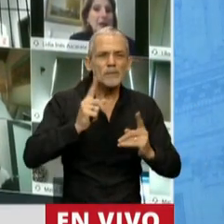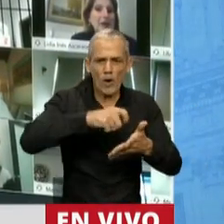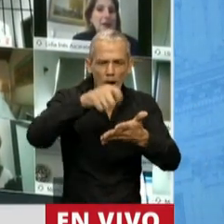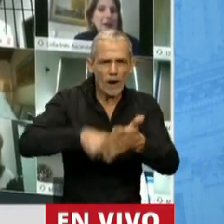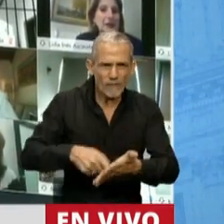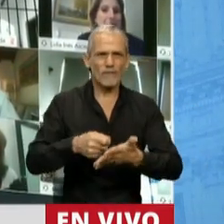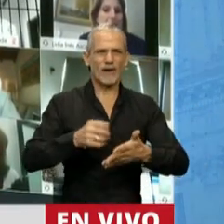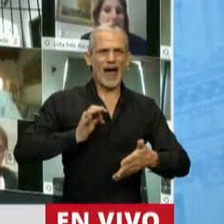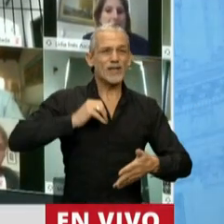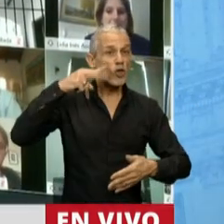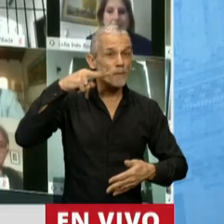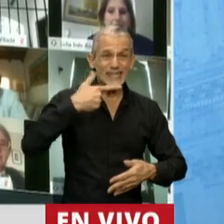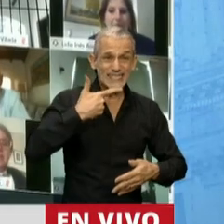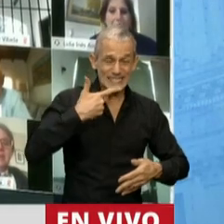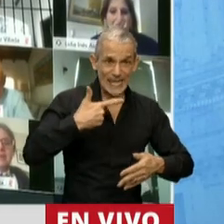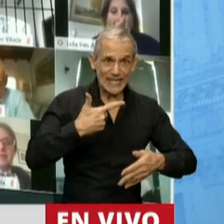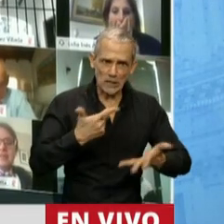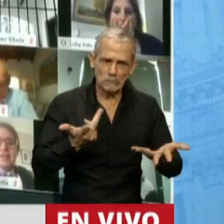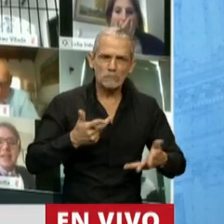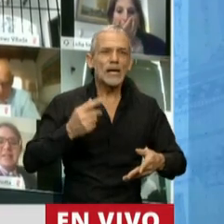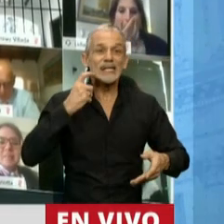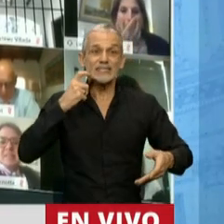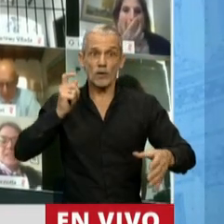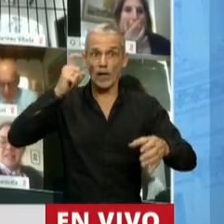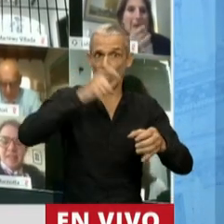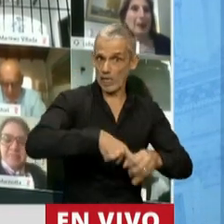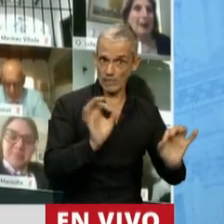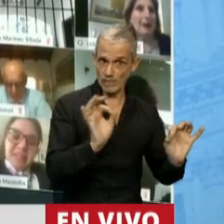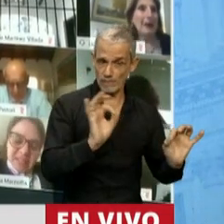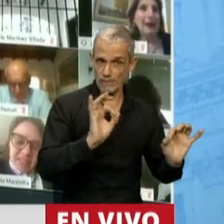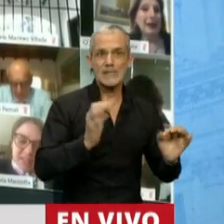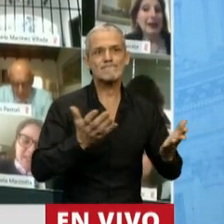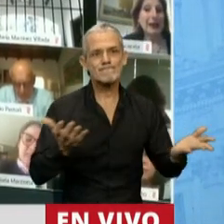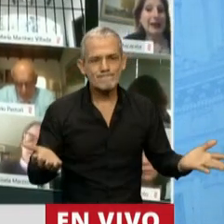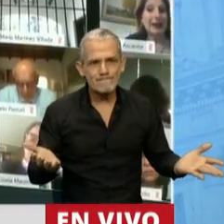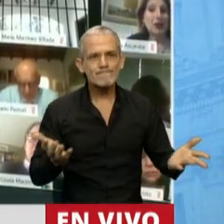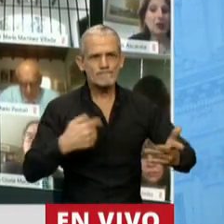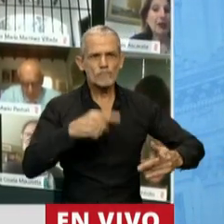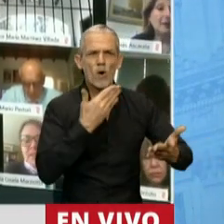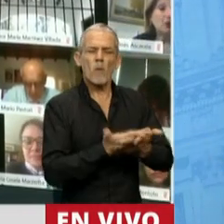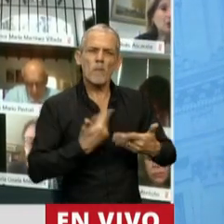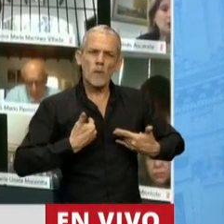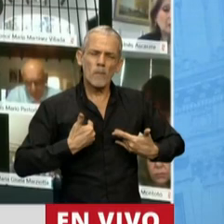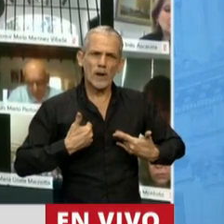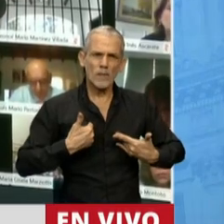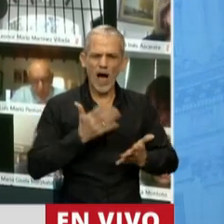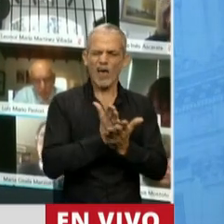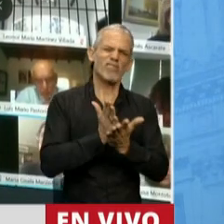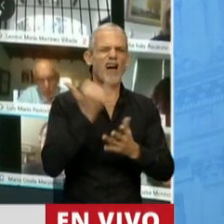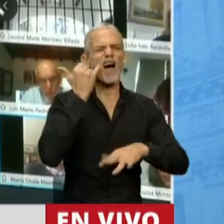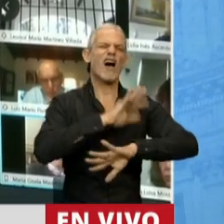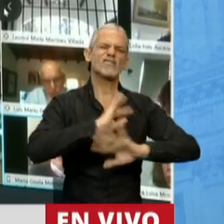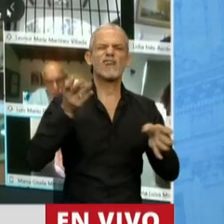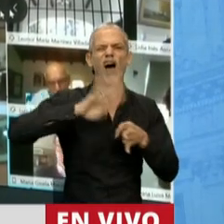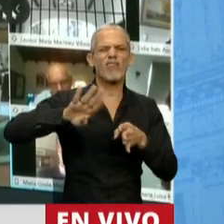fiscal del año 2017, donde San Luis no adhirió, nos proponían desistir de este derecho